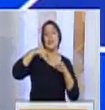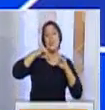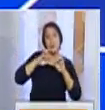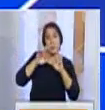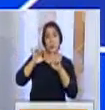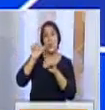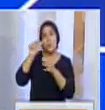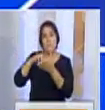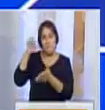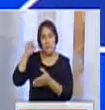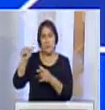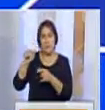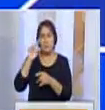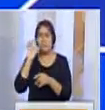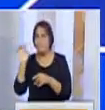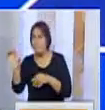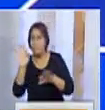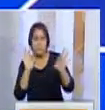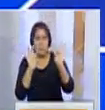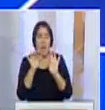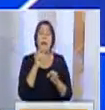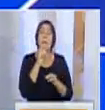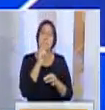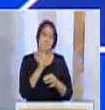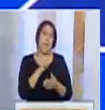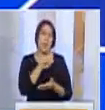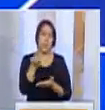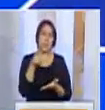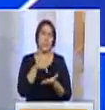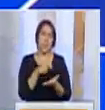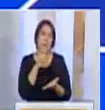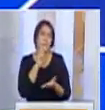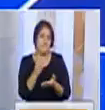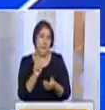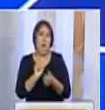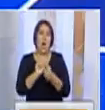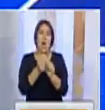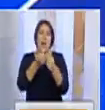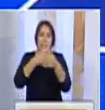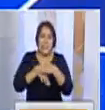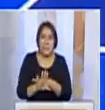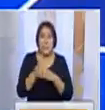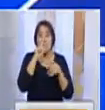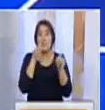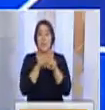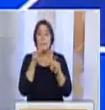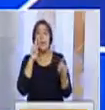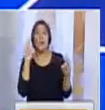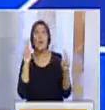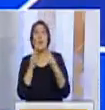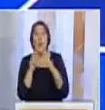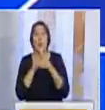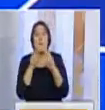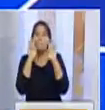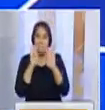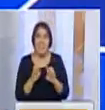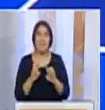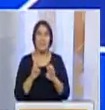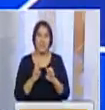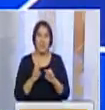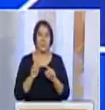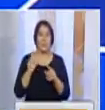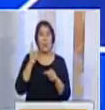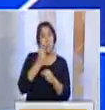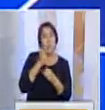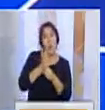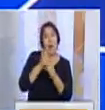ellos nos recomendaron centros que son de mejor acceso y que también lo conocen los migrantes, porque eso es muy importante, que los guatemaltecos que ya